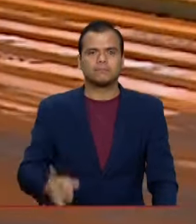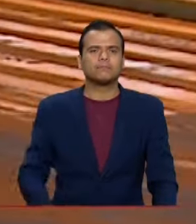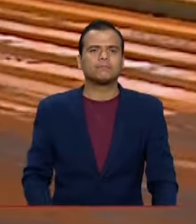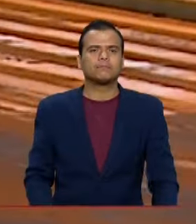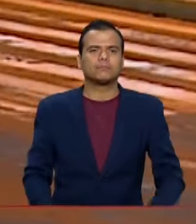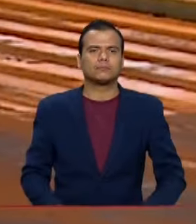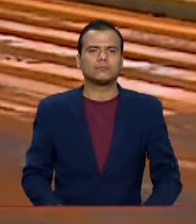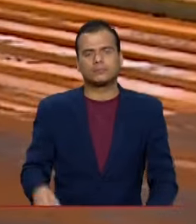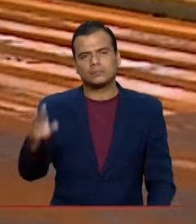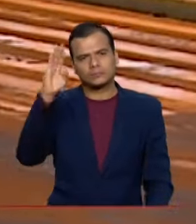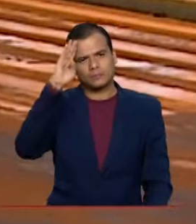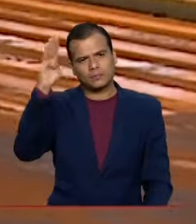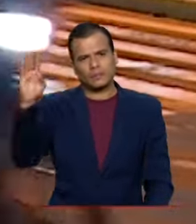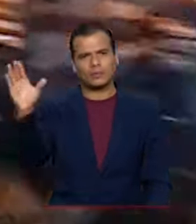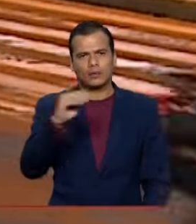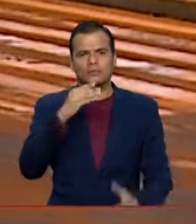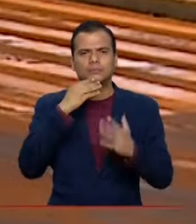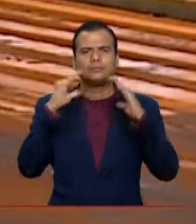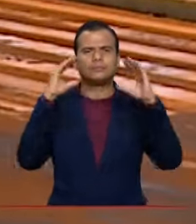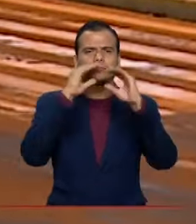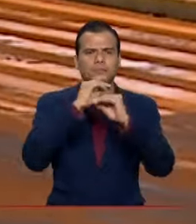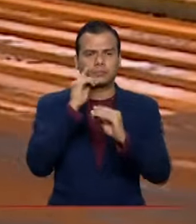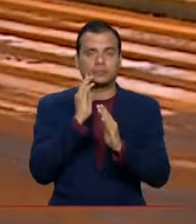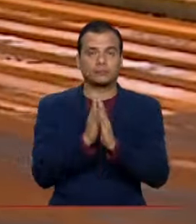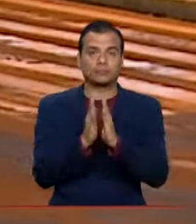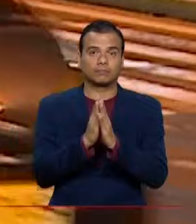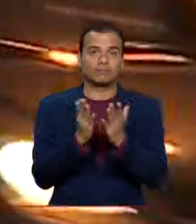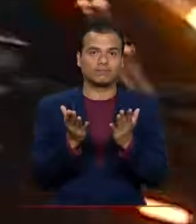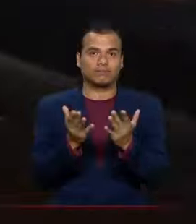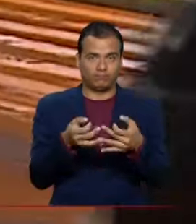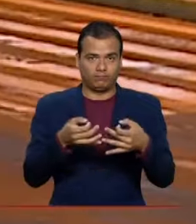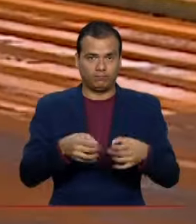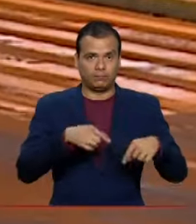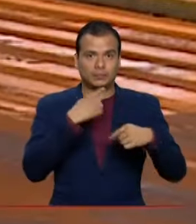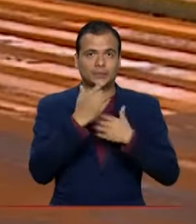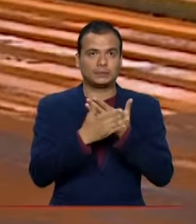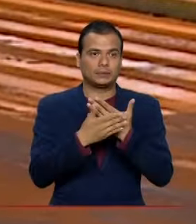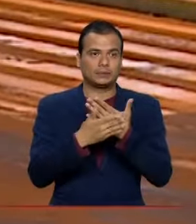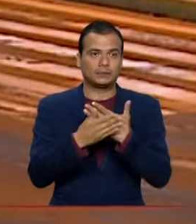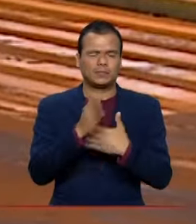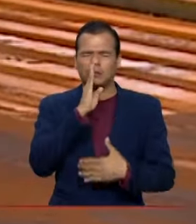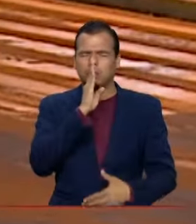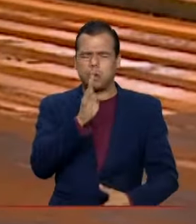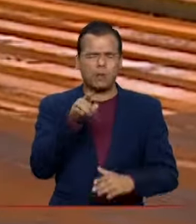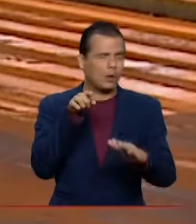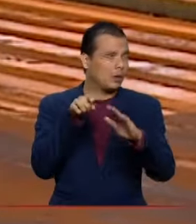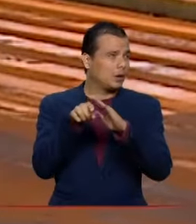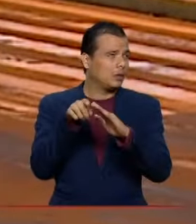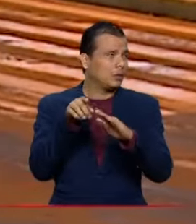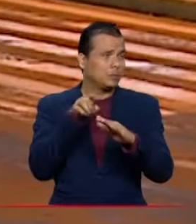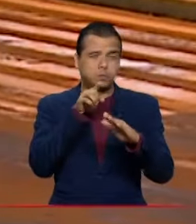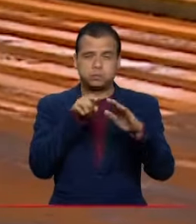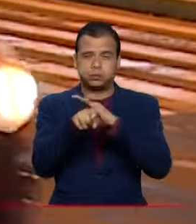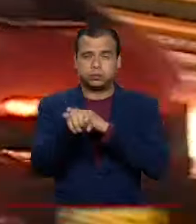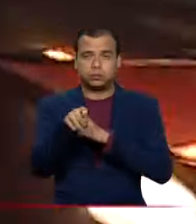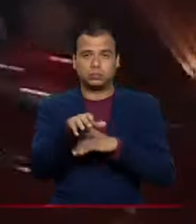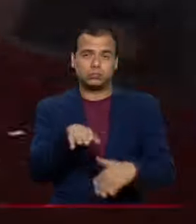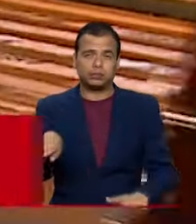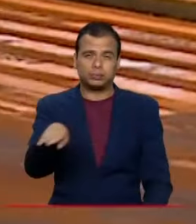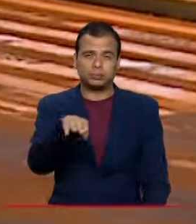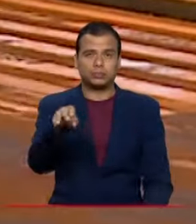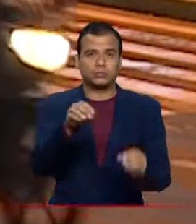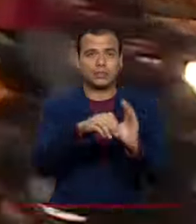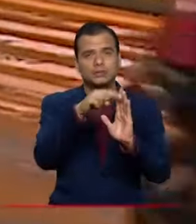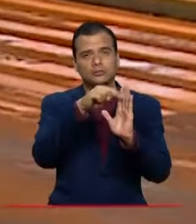Hola, buenas noches. Las autoridades responden que el exceder los límites de velocidad y no respetar las señales de tránsito son una de las principales